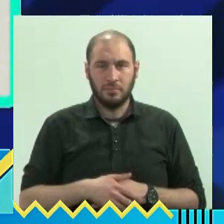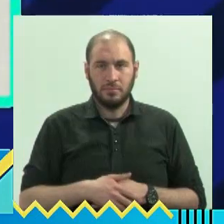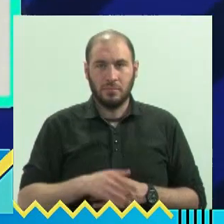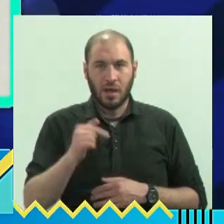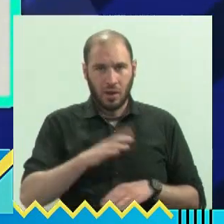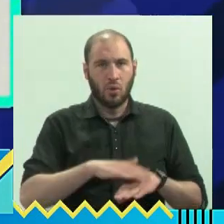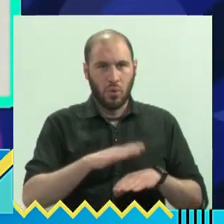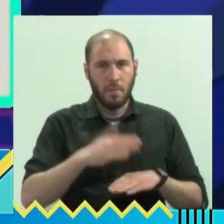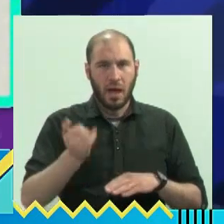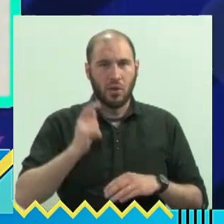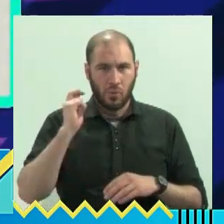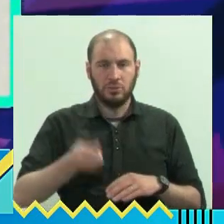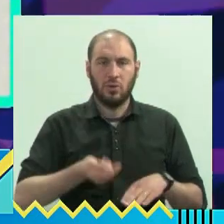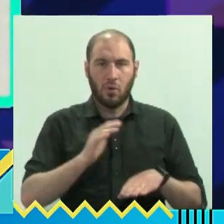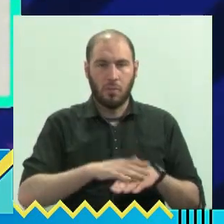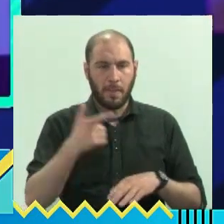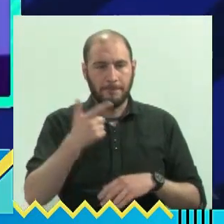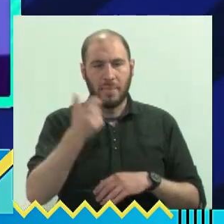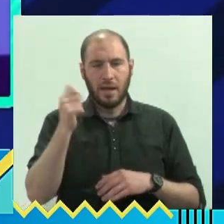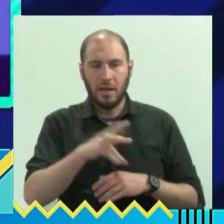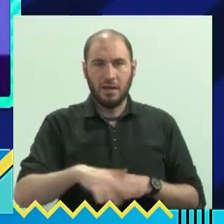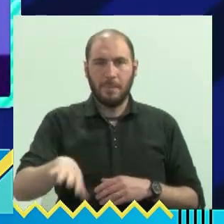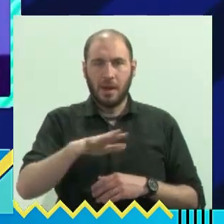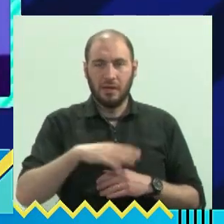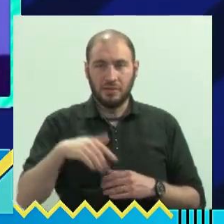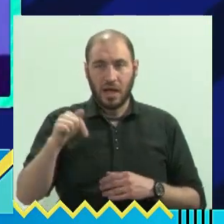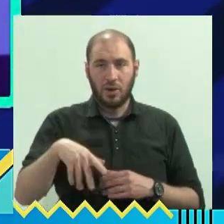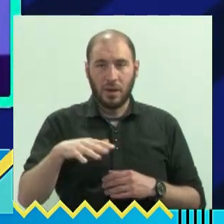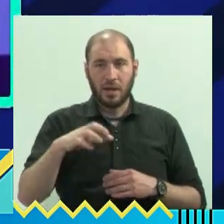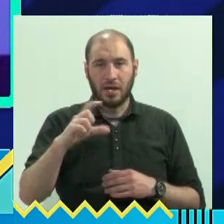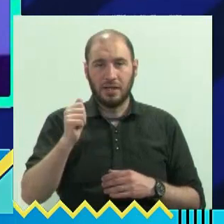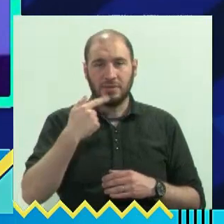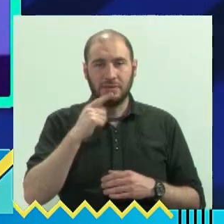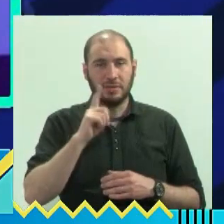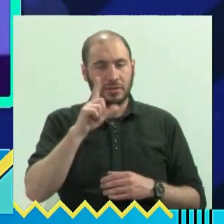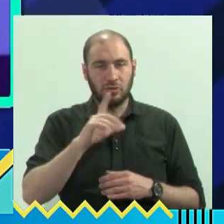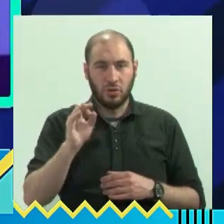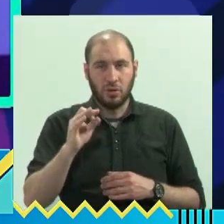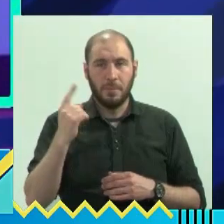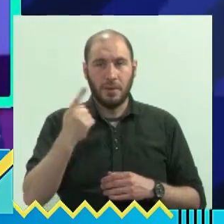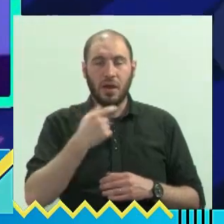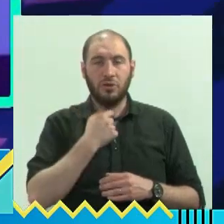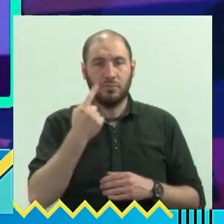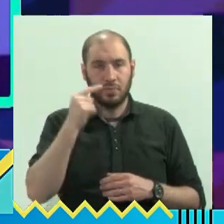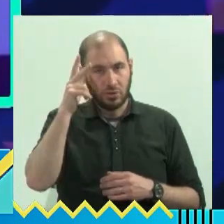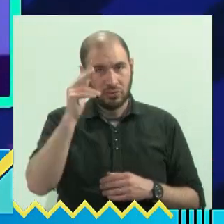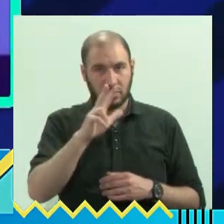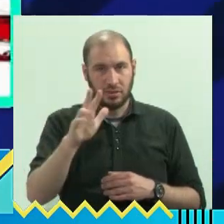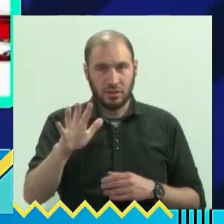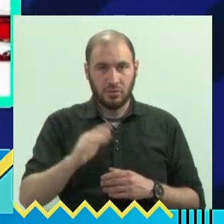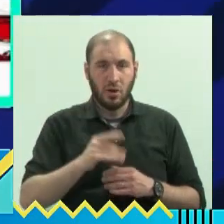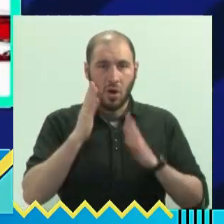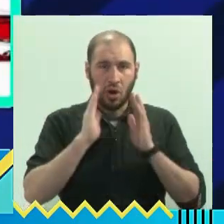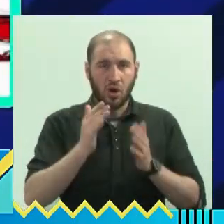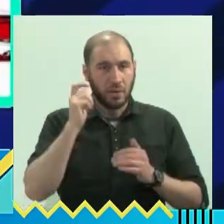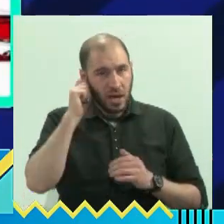encontrado culpable en un juicio y es fusilado en la plaza actual Pedro del Castillo el 1 de agosto de 1835, joven,